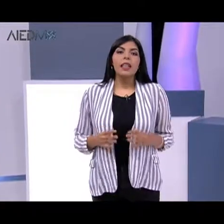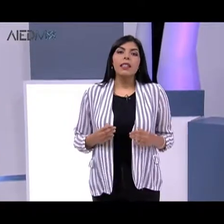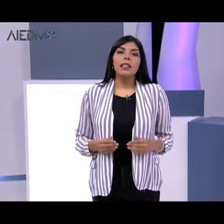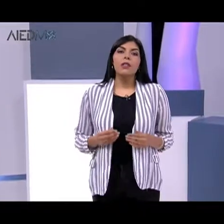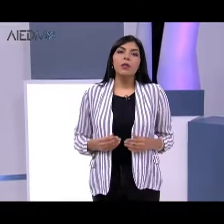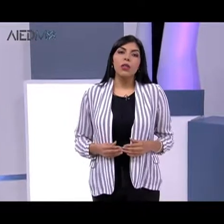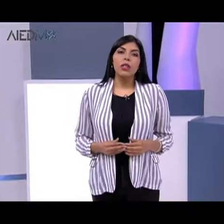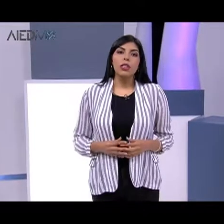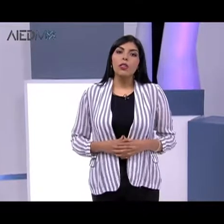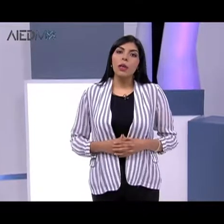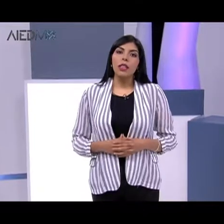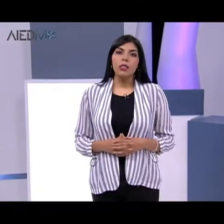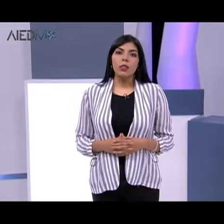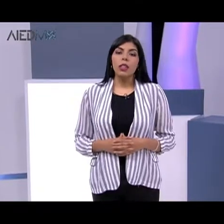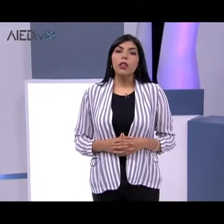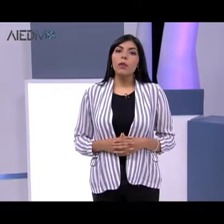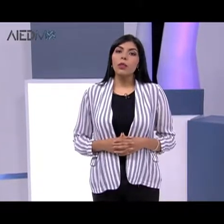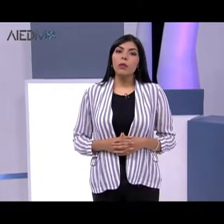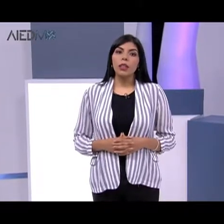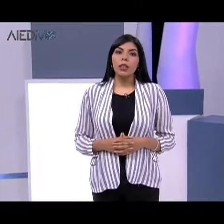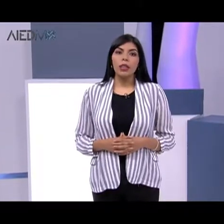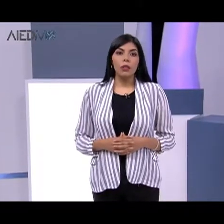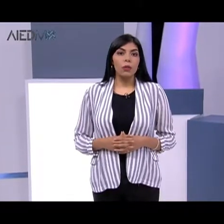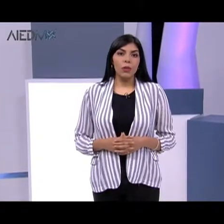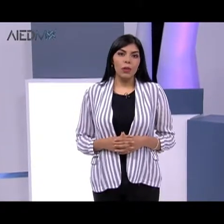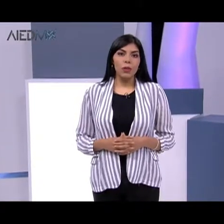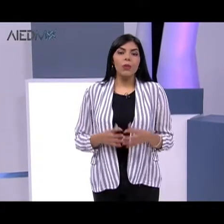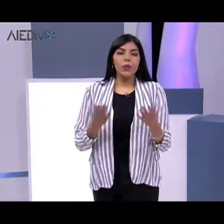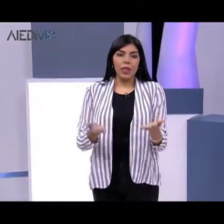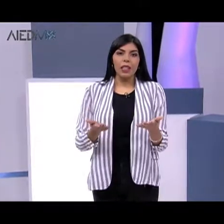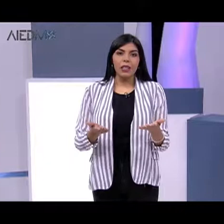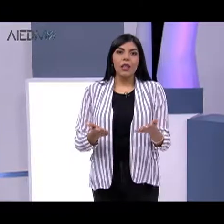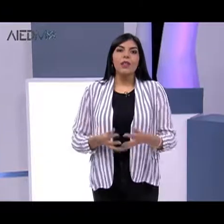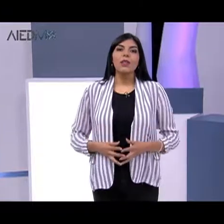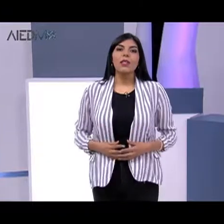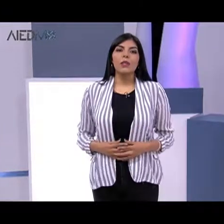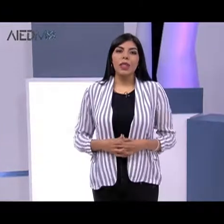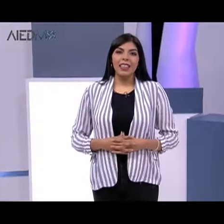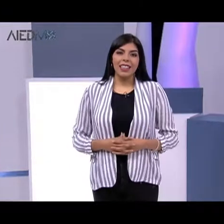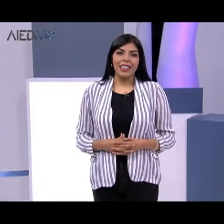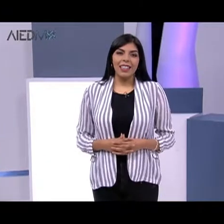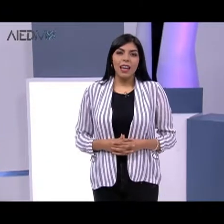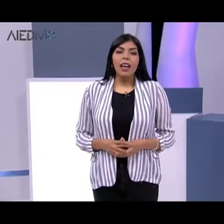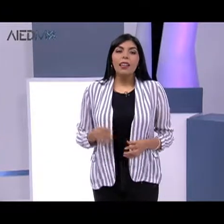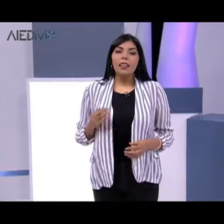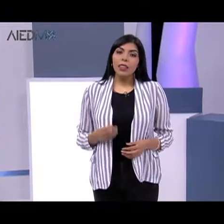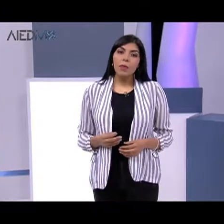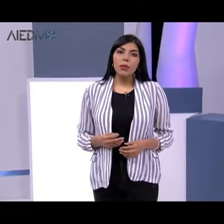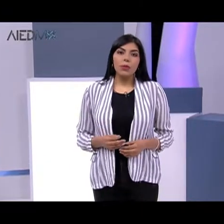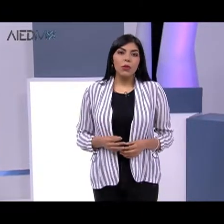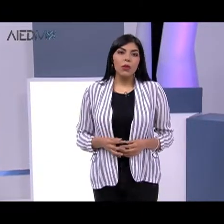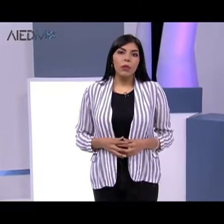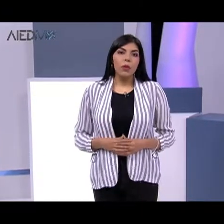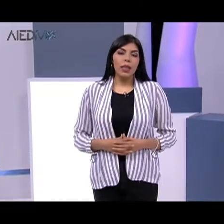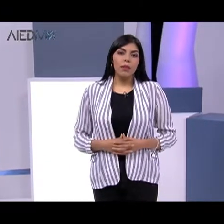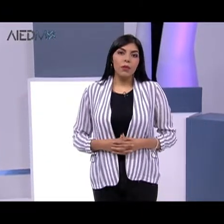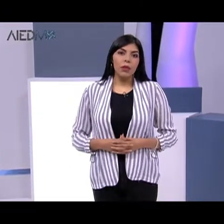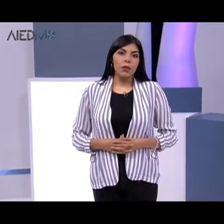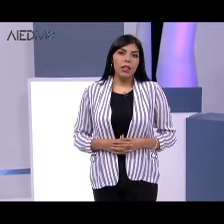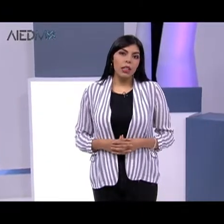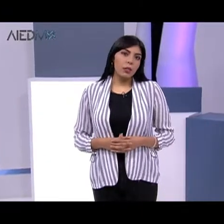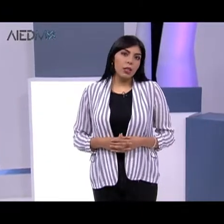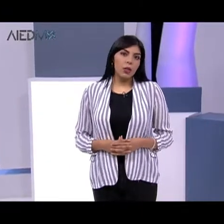desenvuelven, las instituciones, los maestros y lo más importante de todo esto, ustedes, los estudiantes. 30 minutos con lo mejor